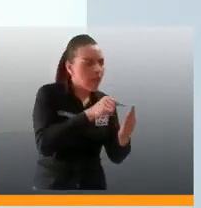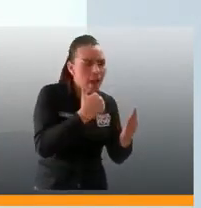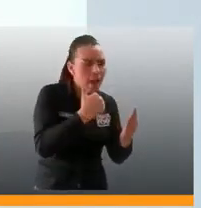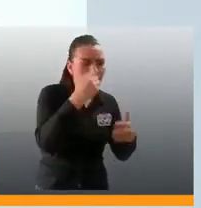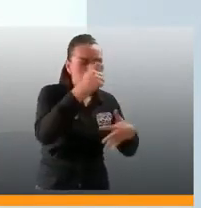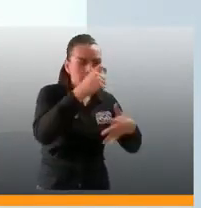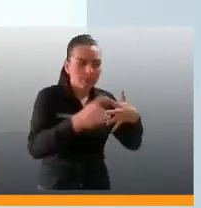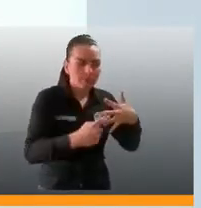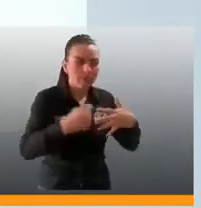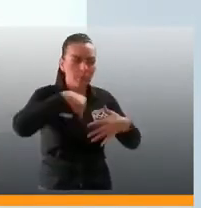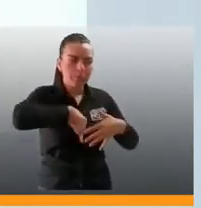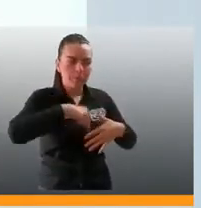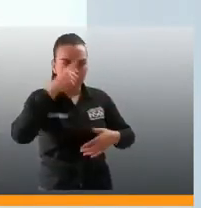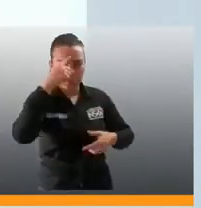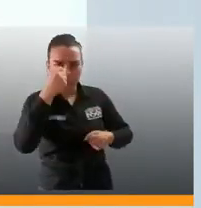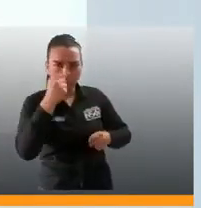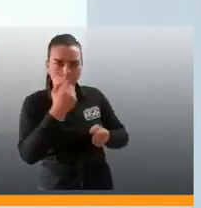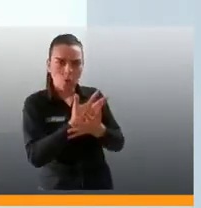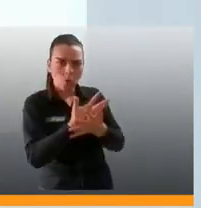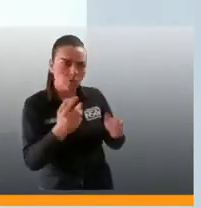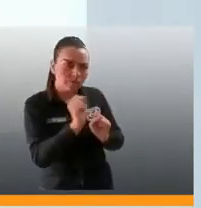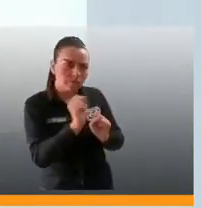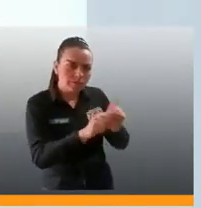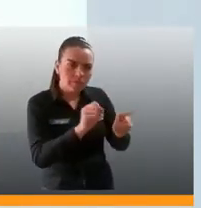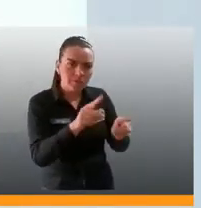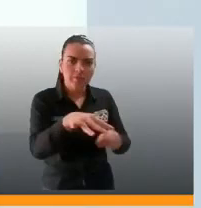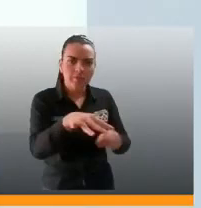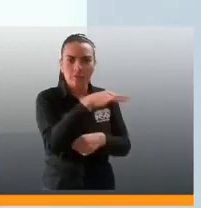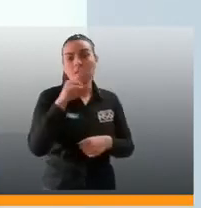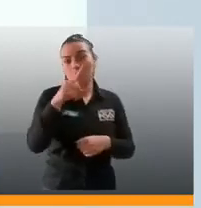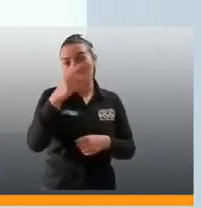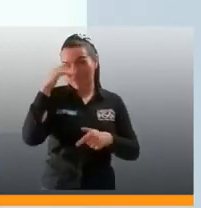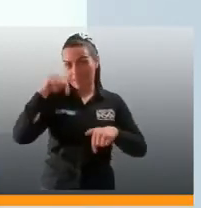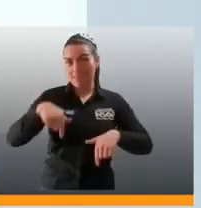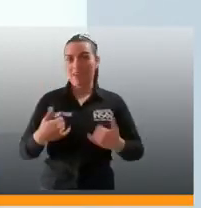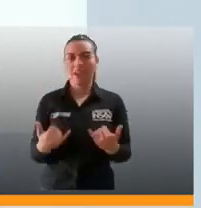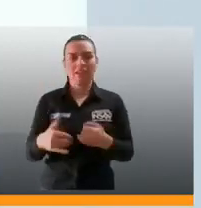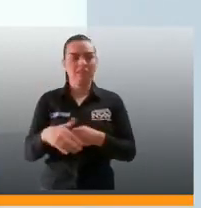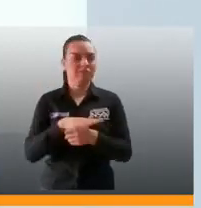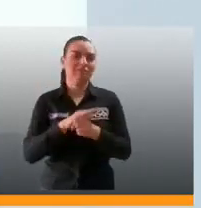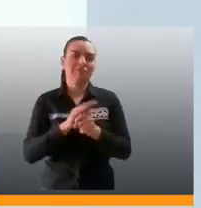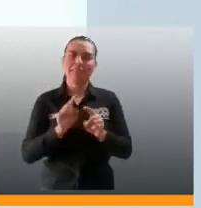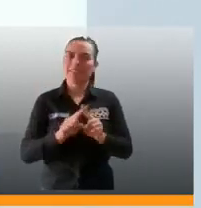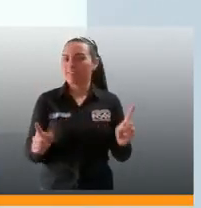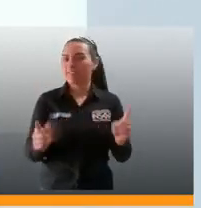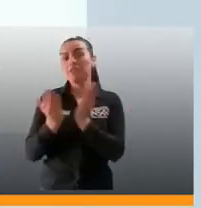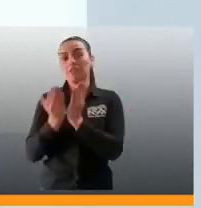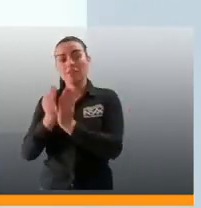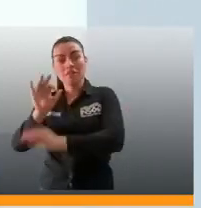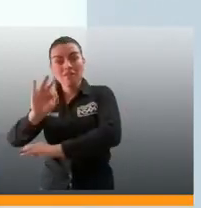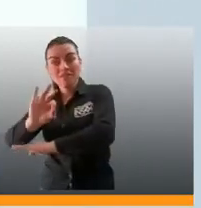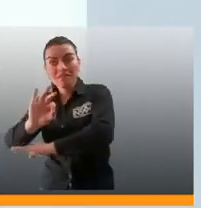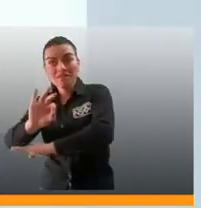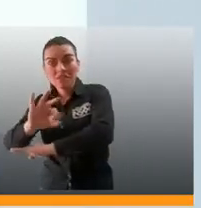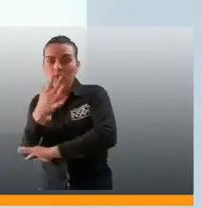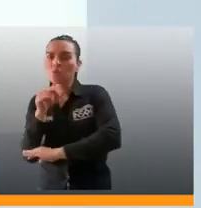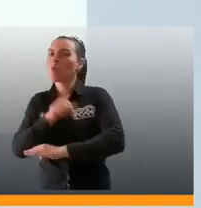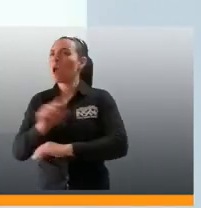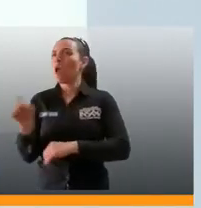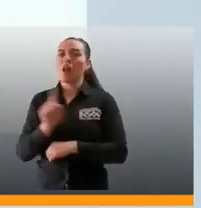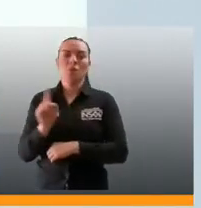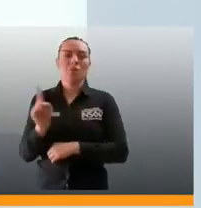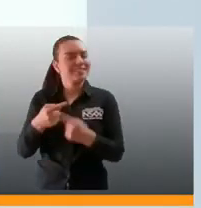preocupaciones. Recuerden que estamos en un contexto muy diferente al de la educación virtual, entonces es necesario conocerlos un